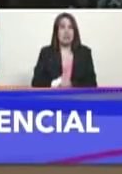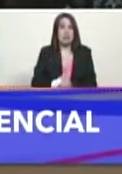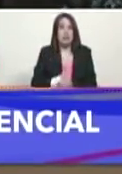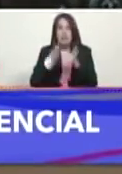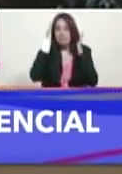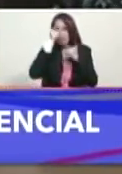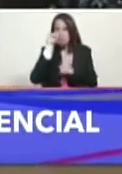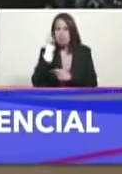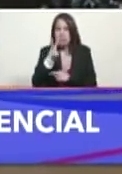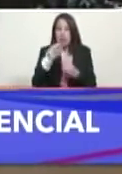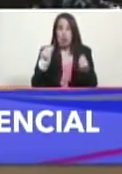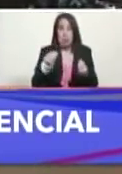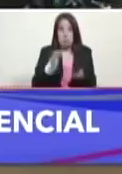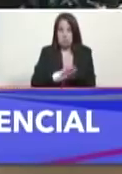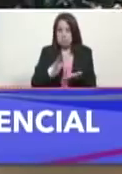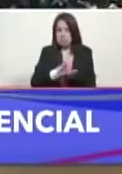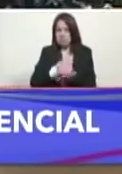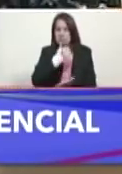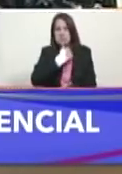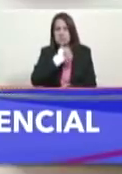Aquí, con serenidad,